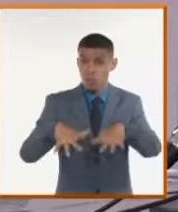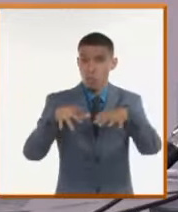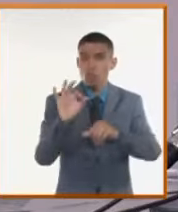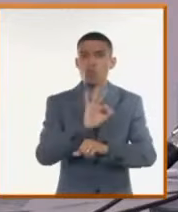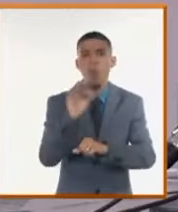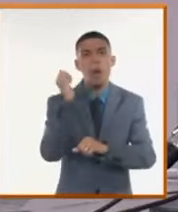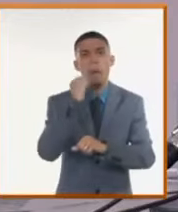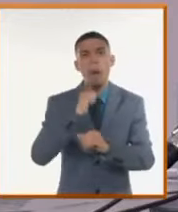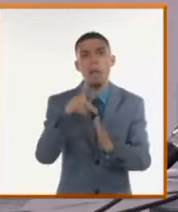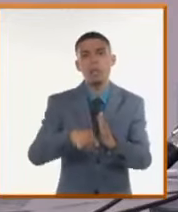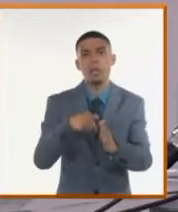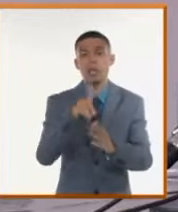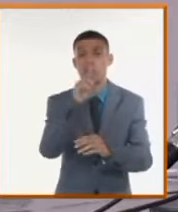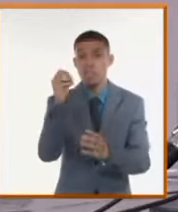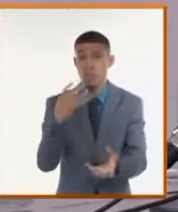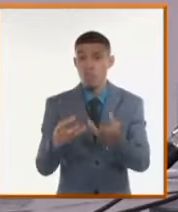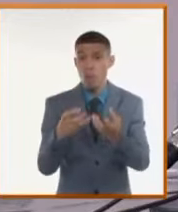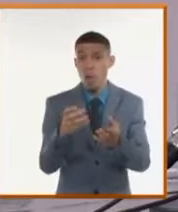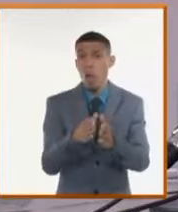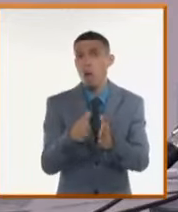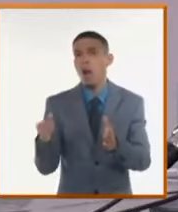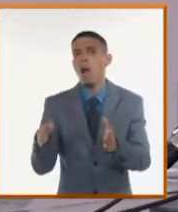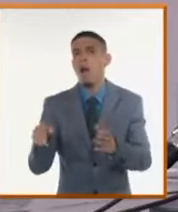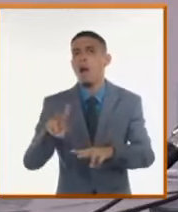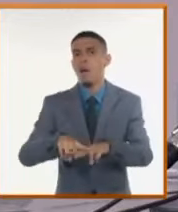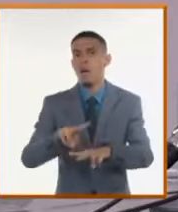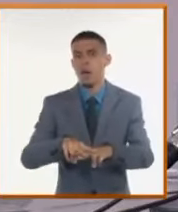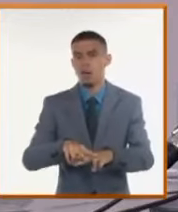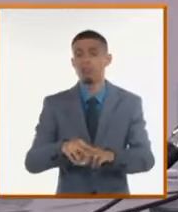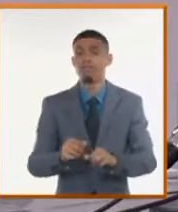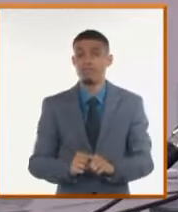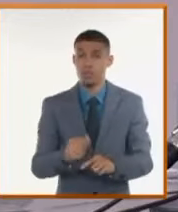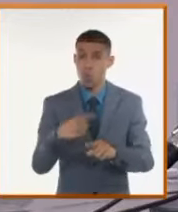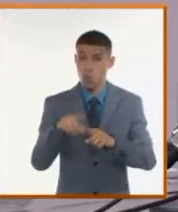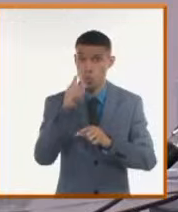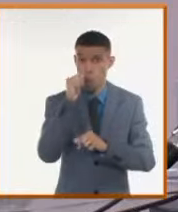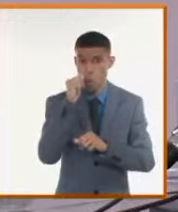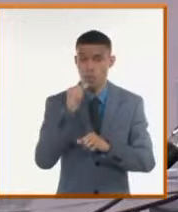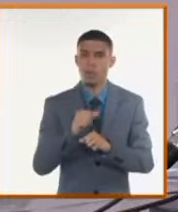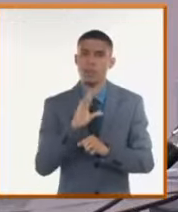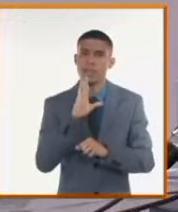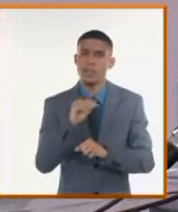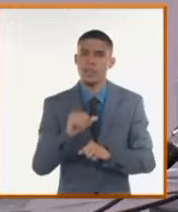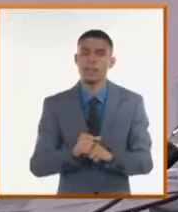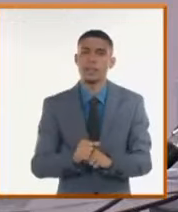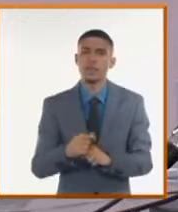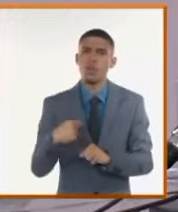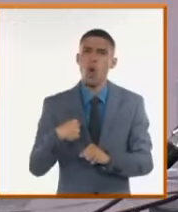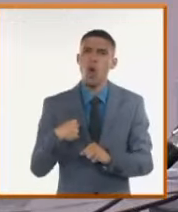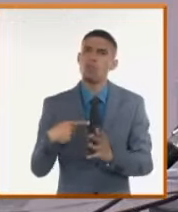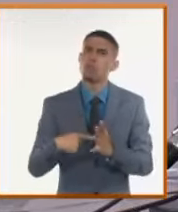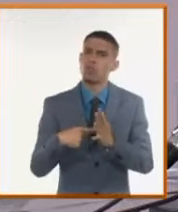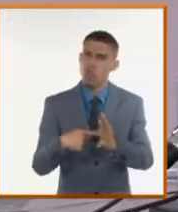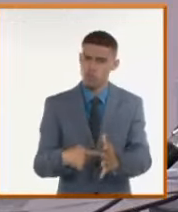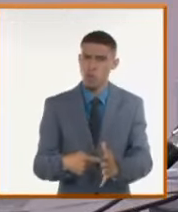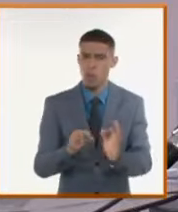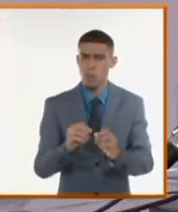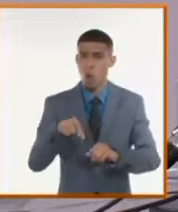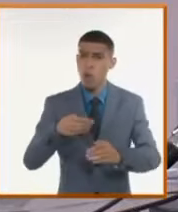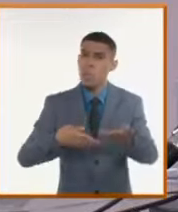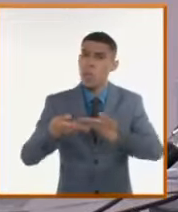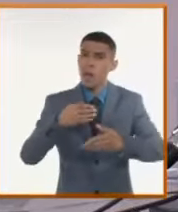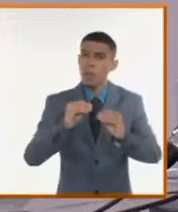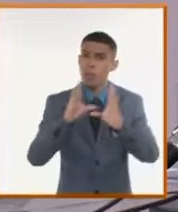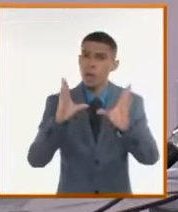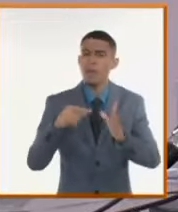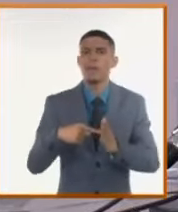tren sin fuego la Habana y Carlos que dice sin haber leído el artículo Expreso mi opinión eso es el forod debate hoy teniendo